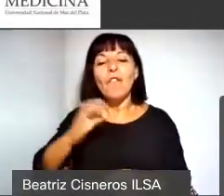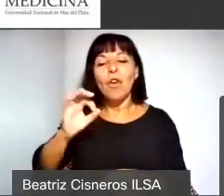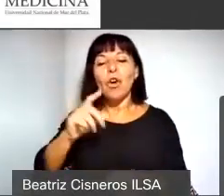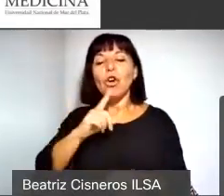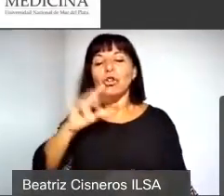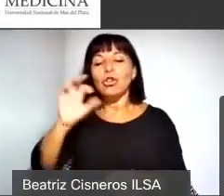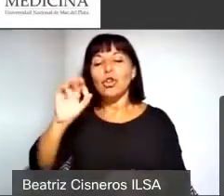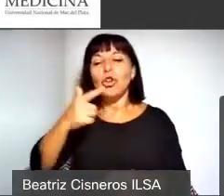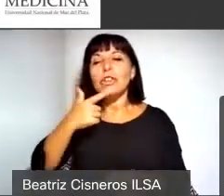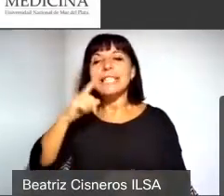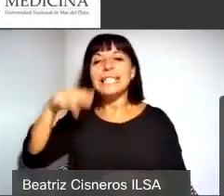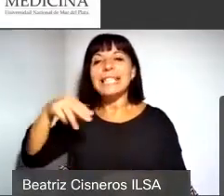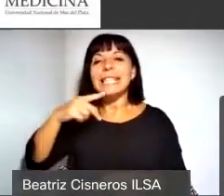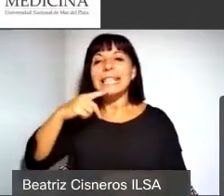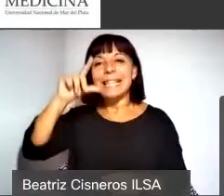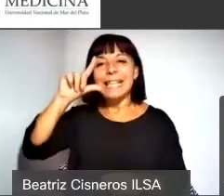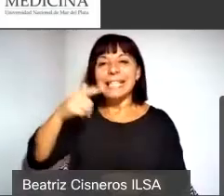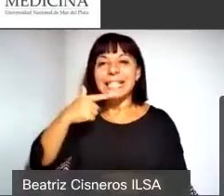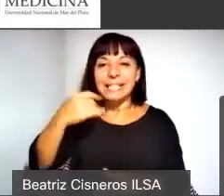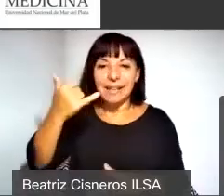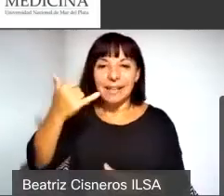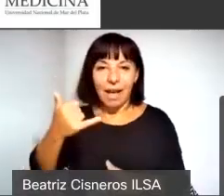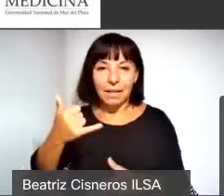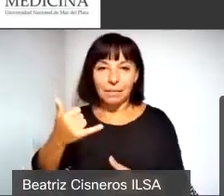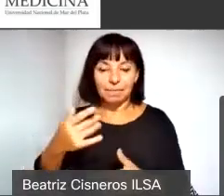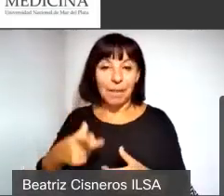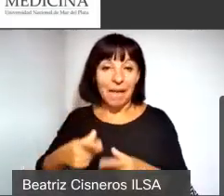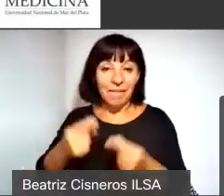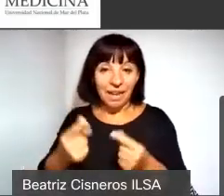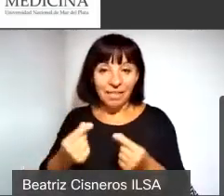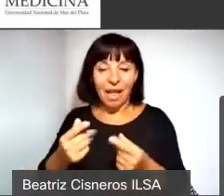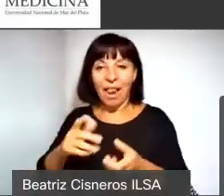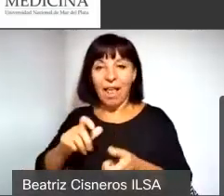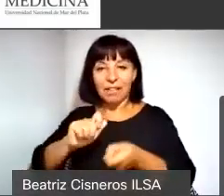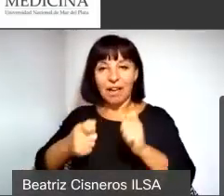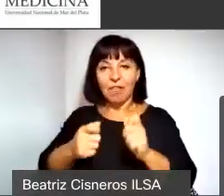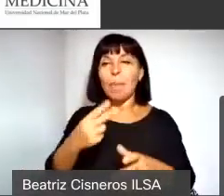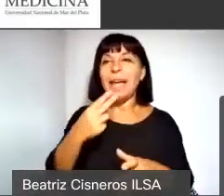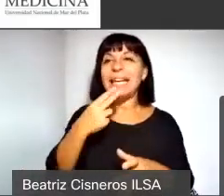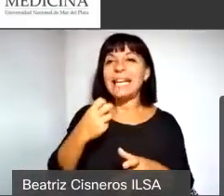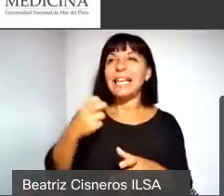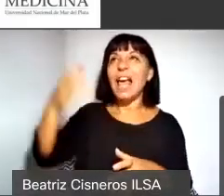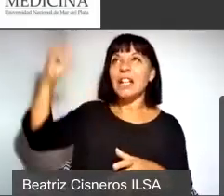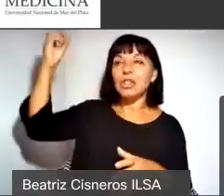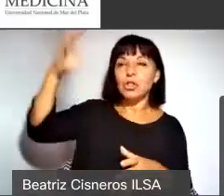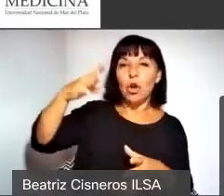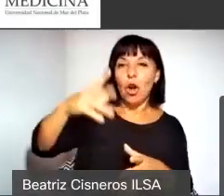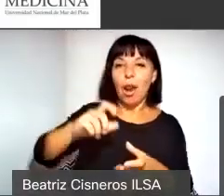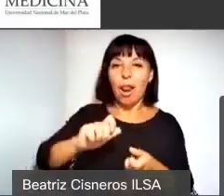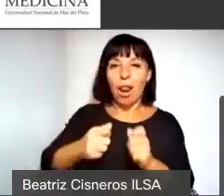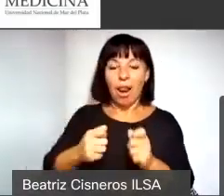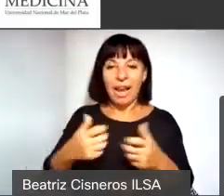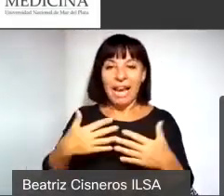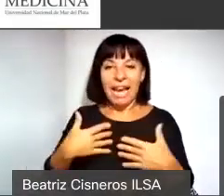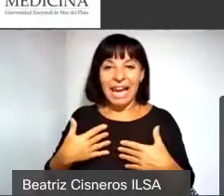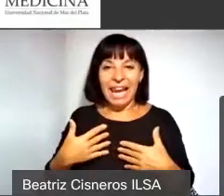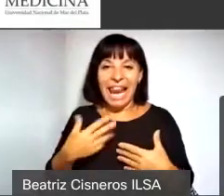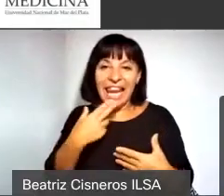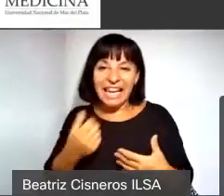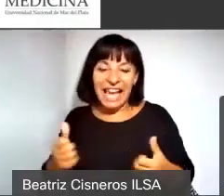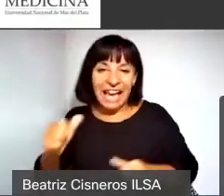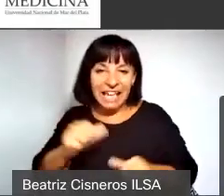cual los organismos vegetales tienen la capacidad de transformar la energía lumínica en energía química, ¿sí? Y